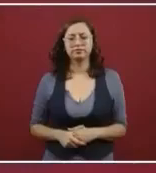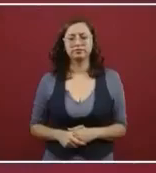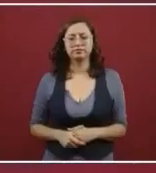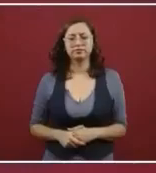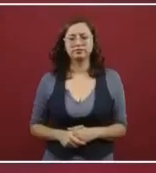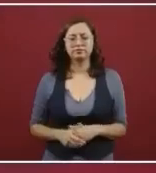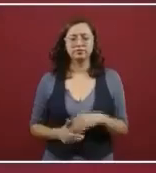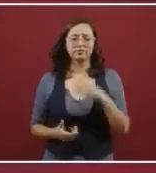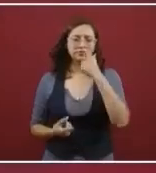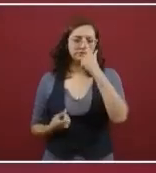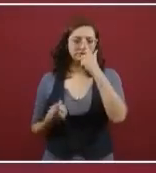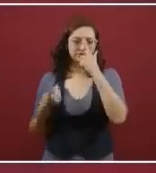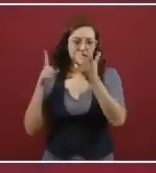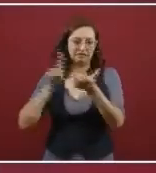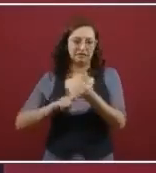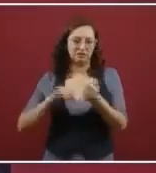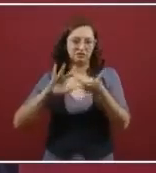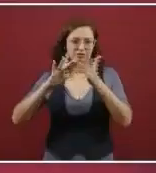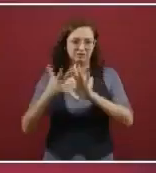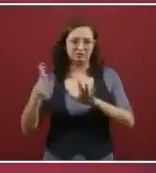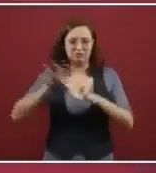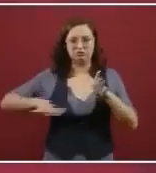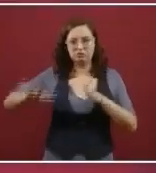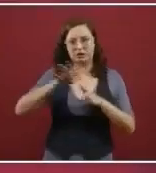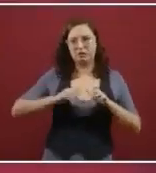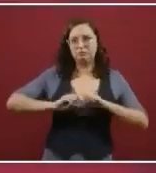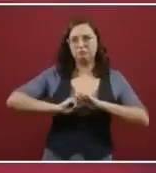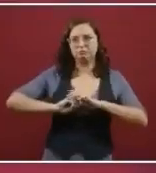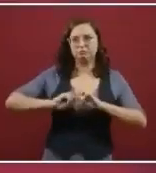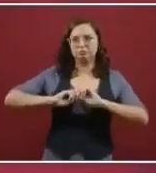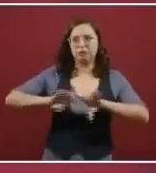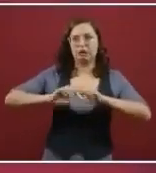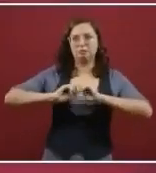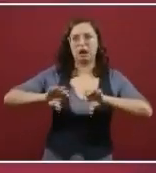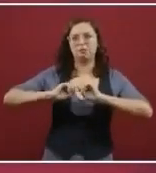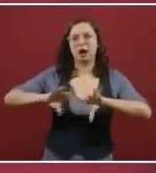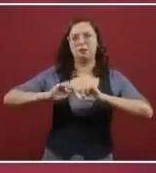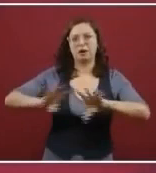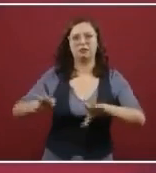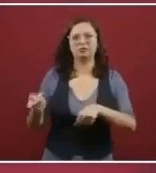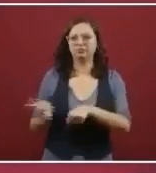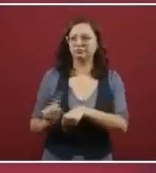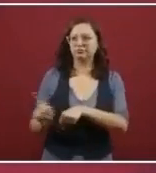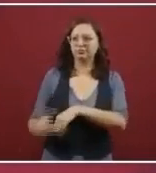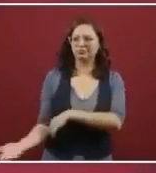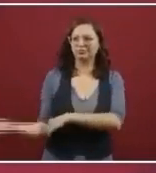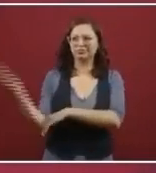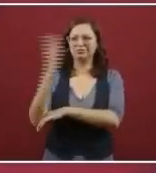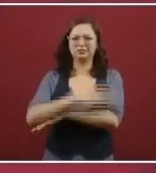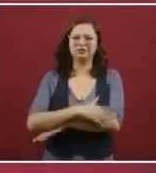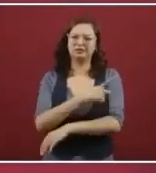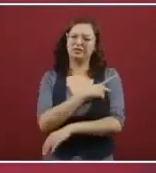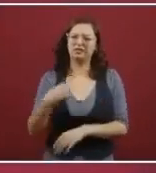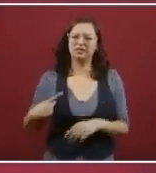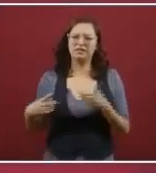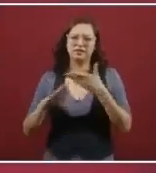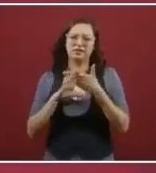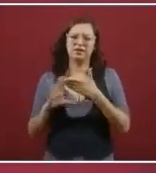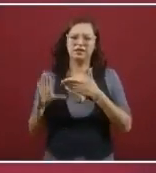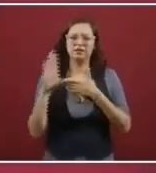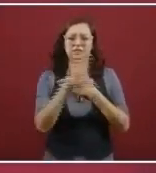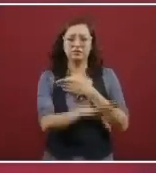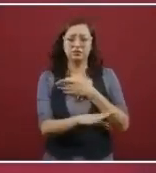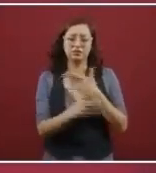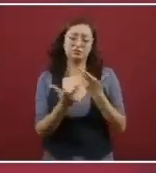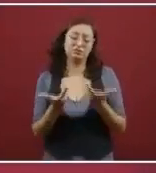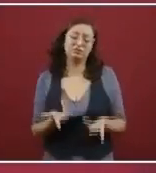para redes y demás. Entonces, eso debe de evitarse y lo tiene